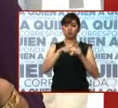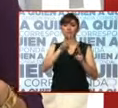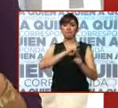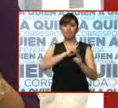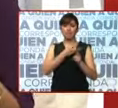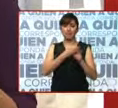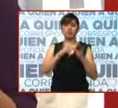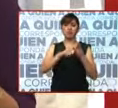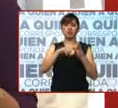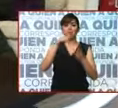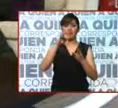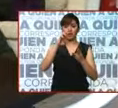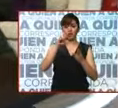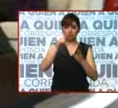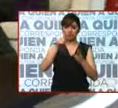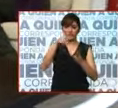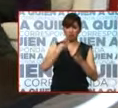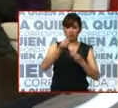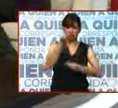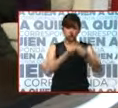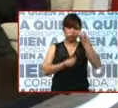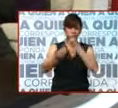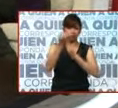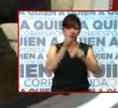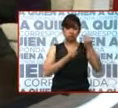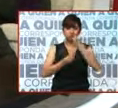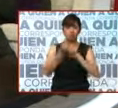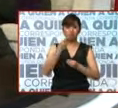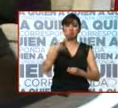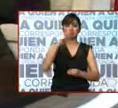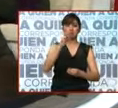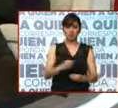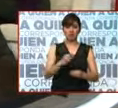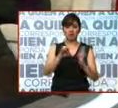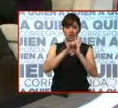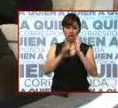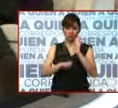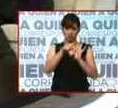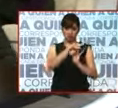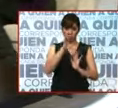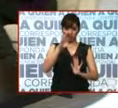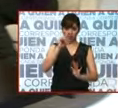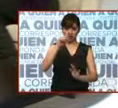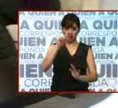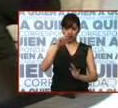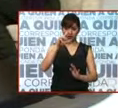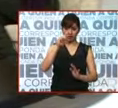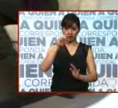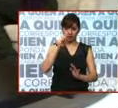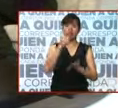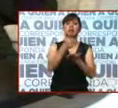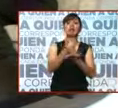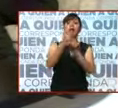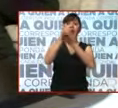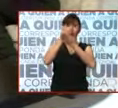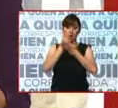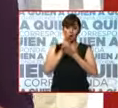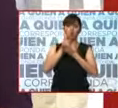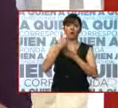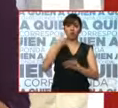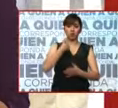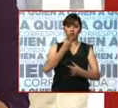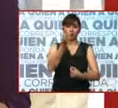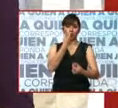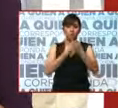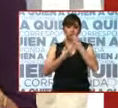no fuera suficiente en ingesta diaria, actualmente contamos con algunos productos como Caltrate 600 más M que nos ayuda a tener un